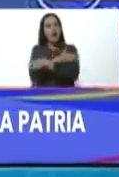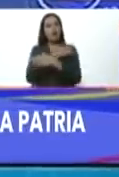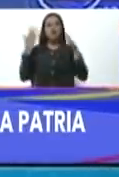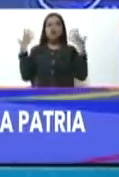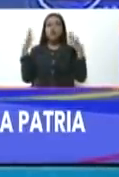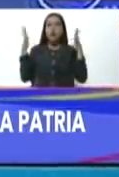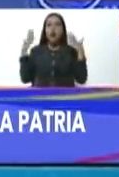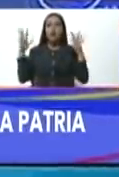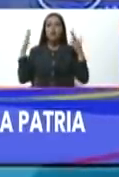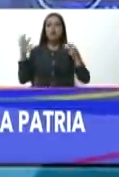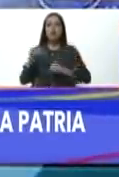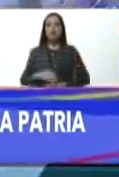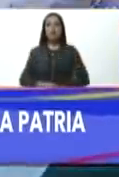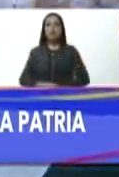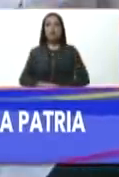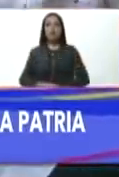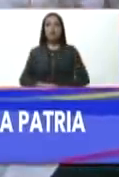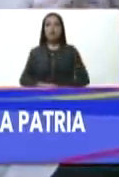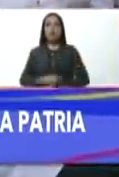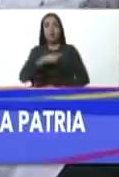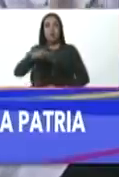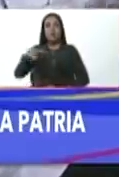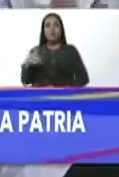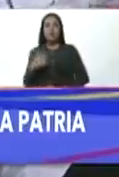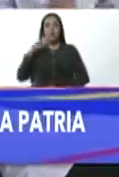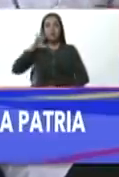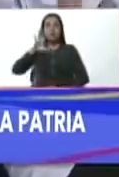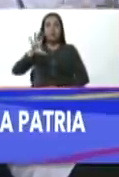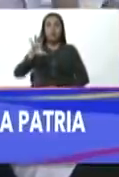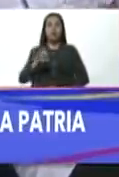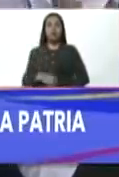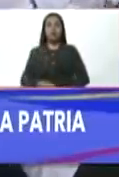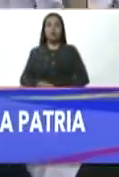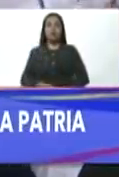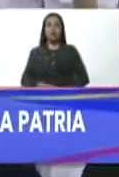aplauso de nuestra patria.